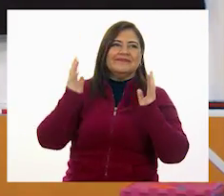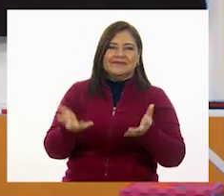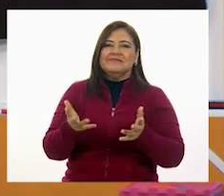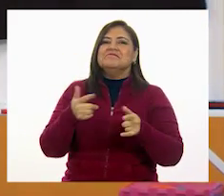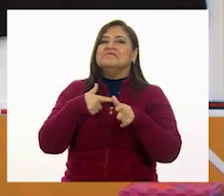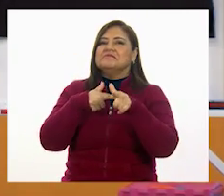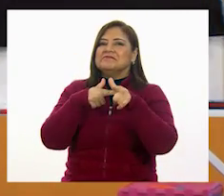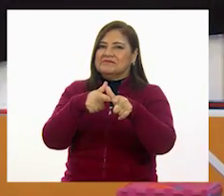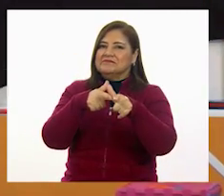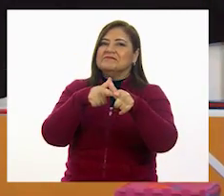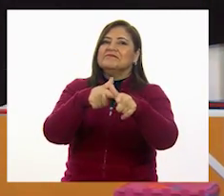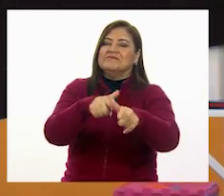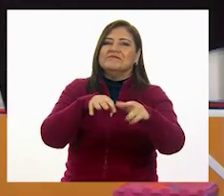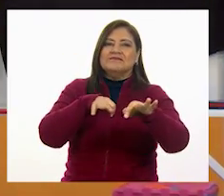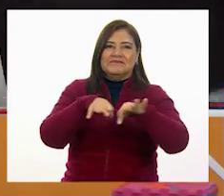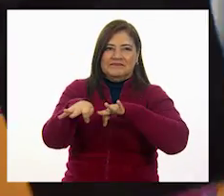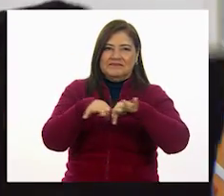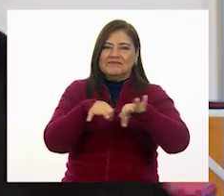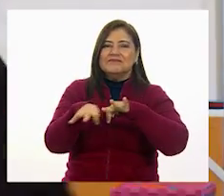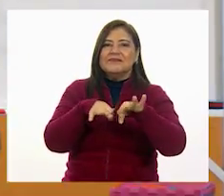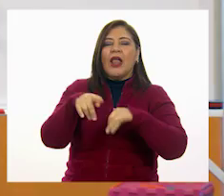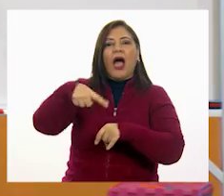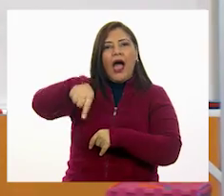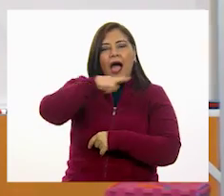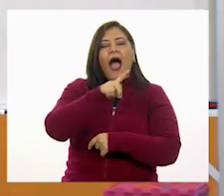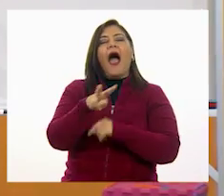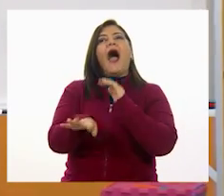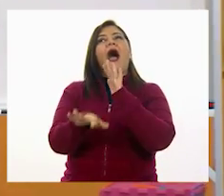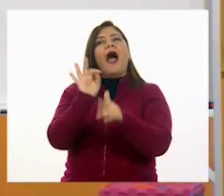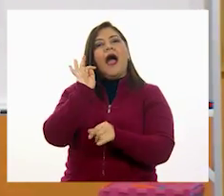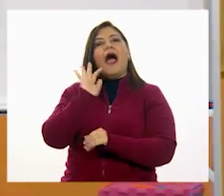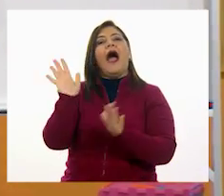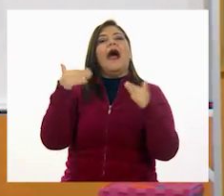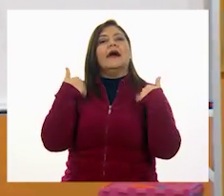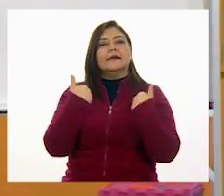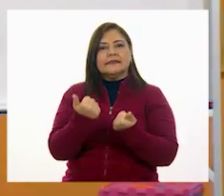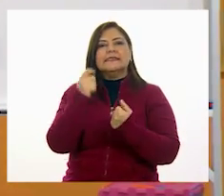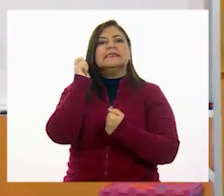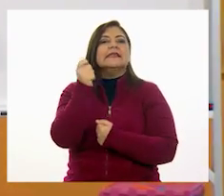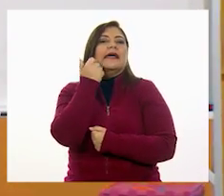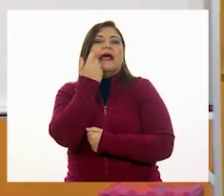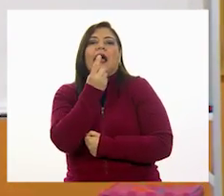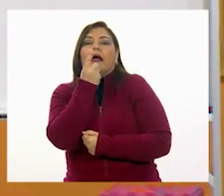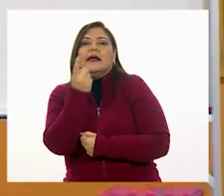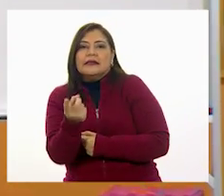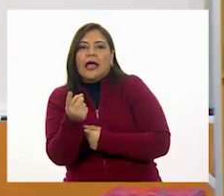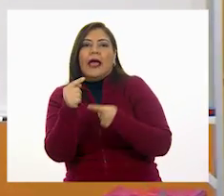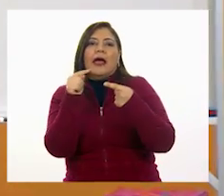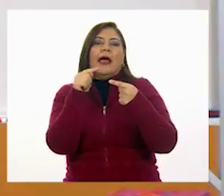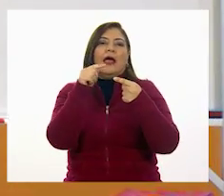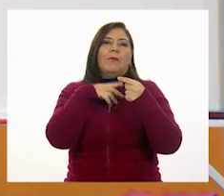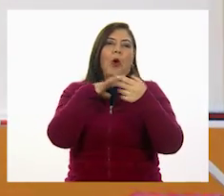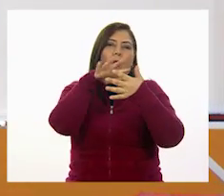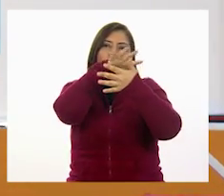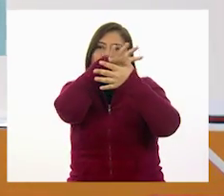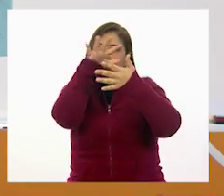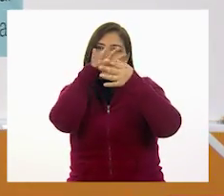seguir trabajando para que nosotros entendamos lo que quieren decir nuestros